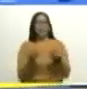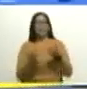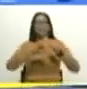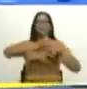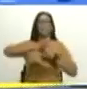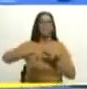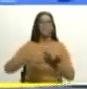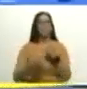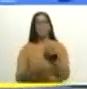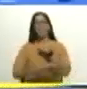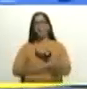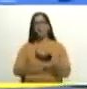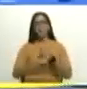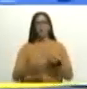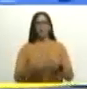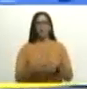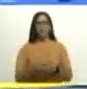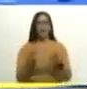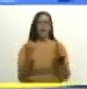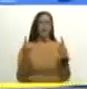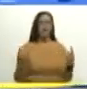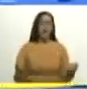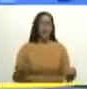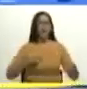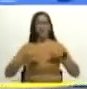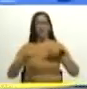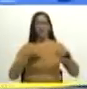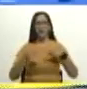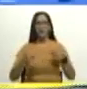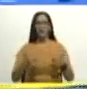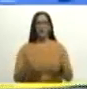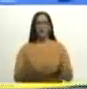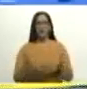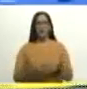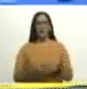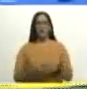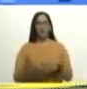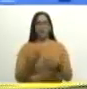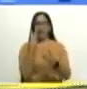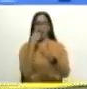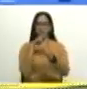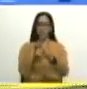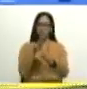corrupción, la falta de gerencia, la visión